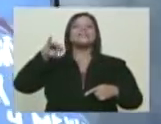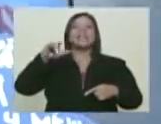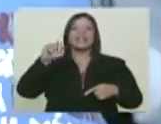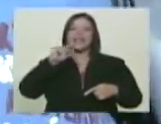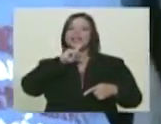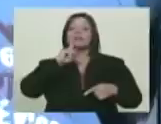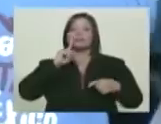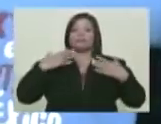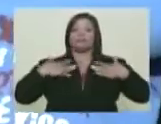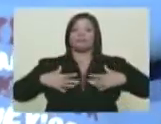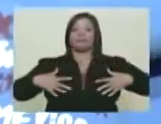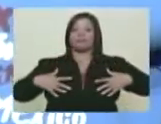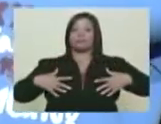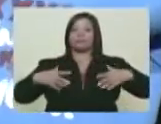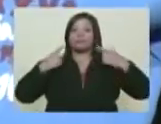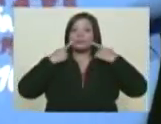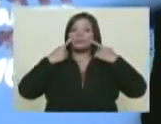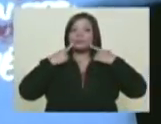dice.